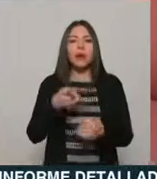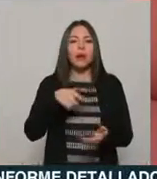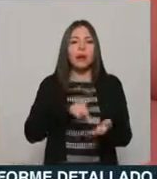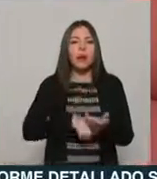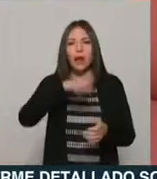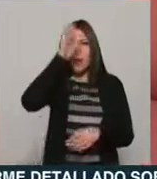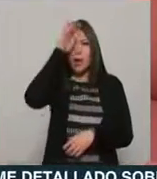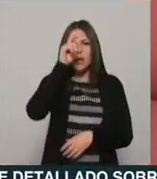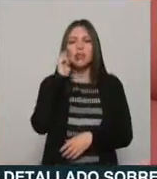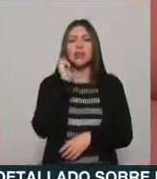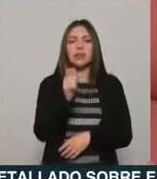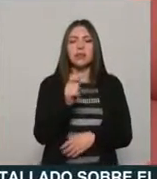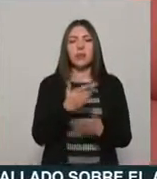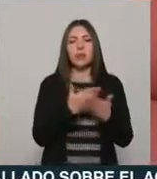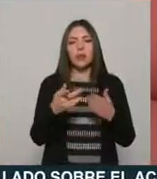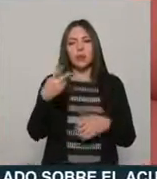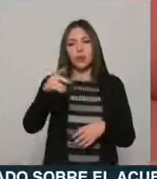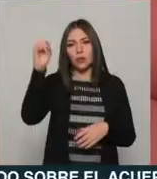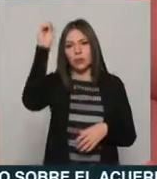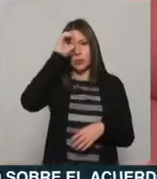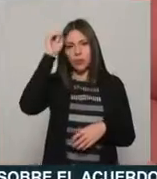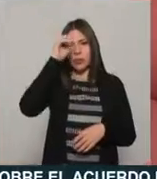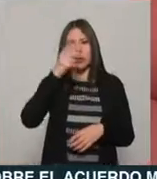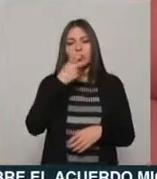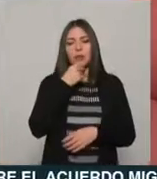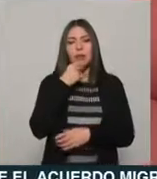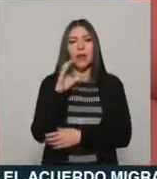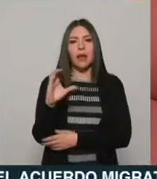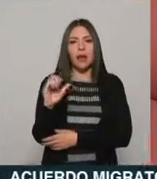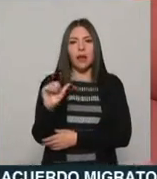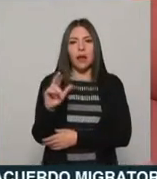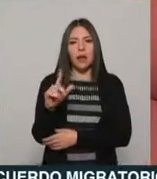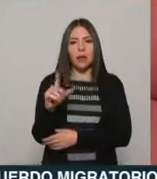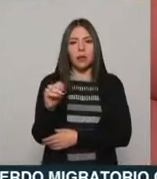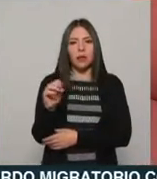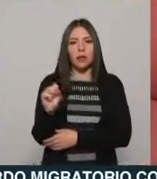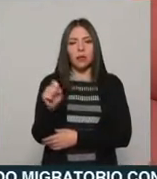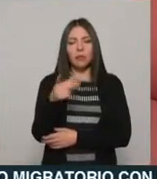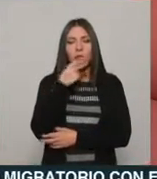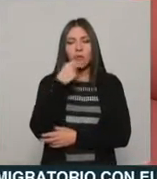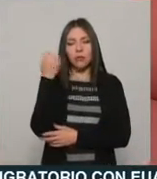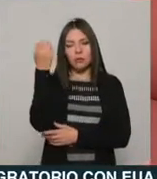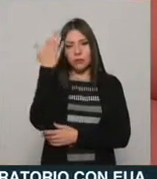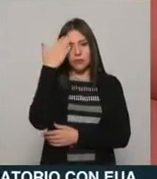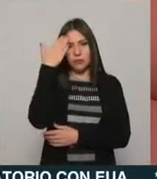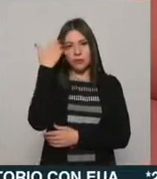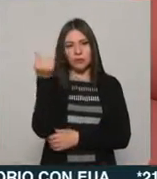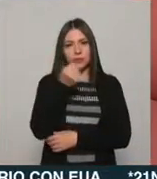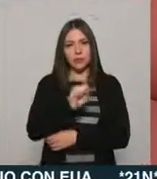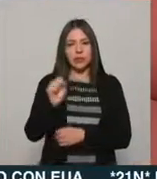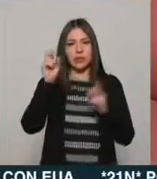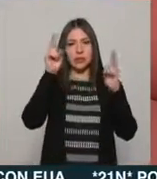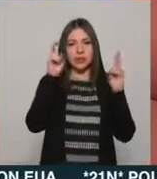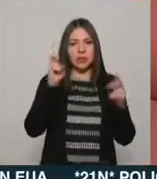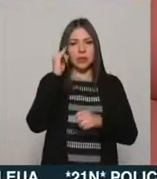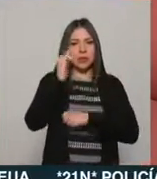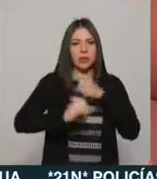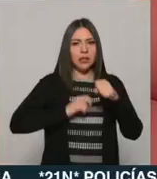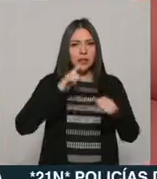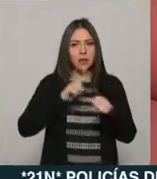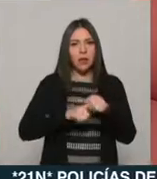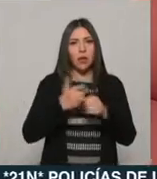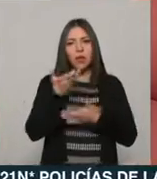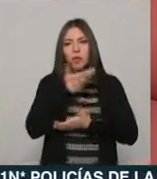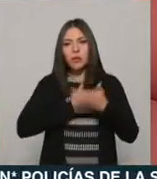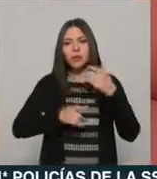una opinión sobre este tema, tenemos la colaboración de Carlos Bautista. Él es especialista en comercio y negocios internacionales, quien nos habla sobre